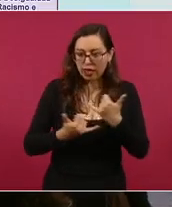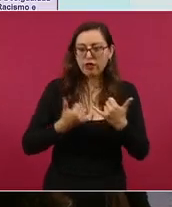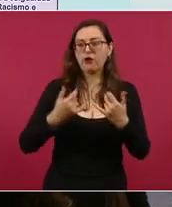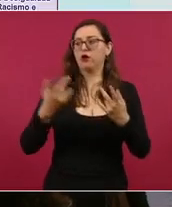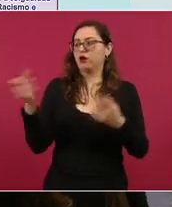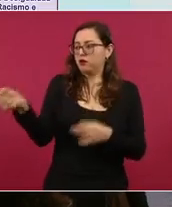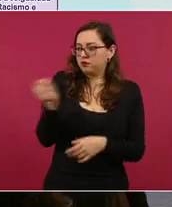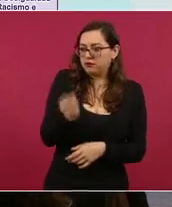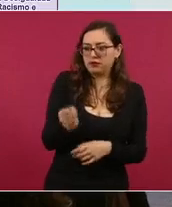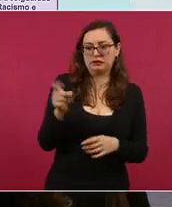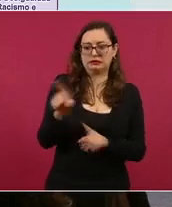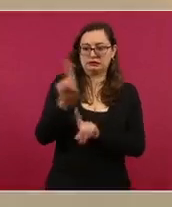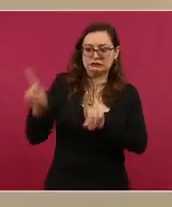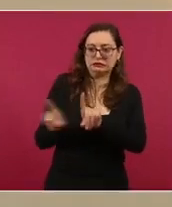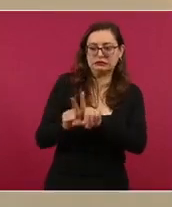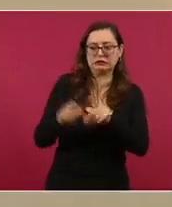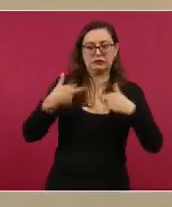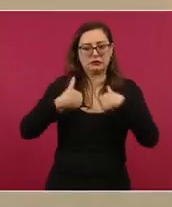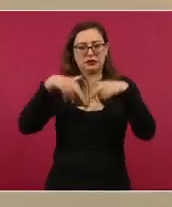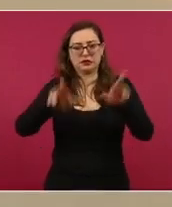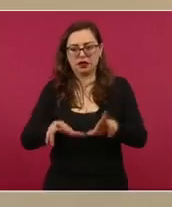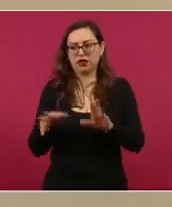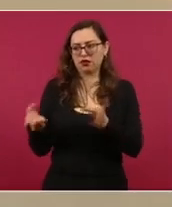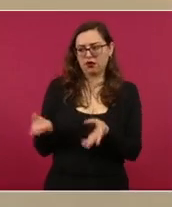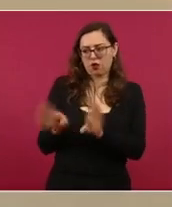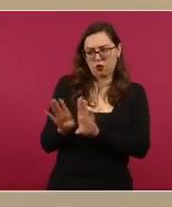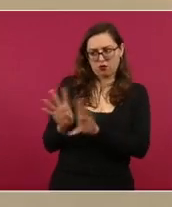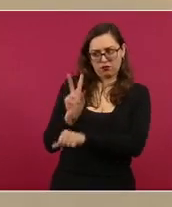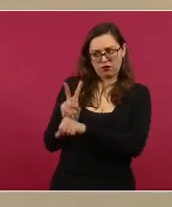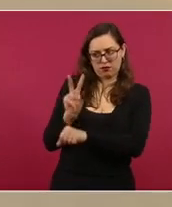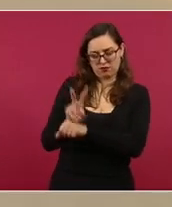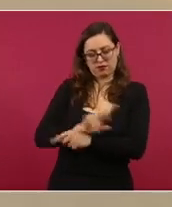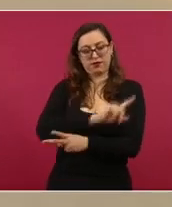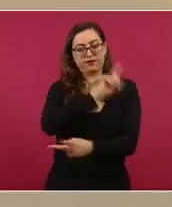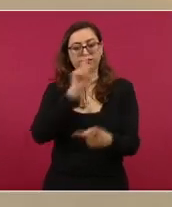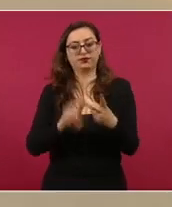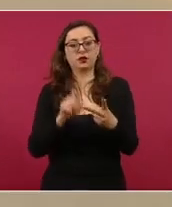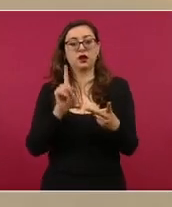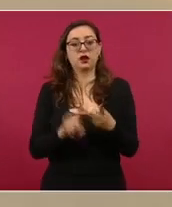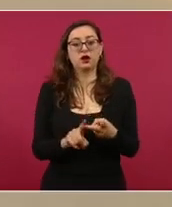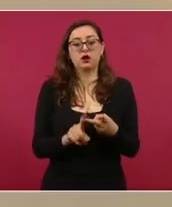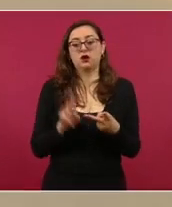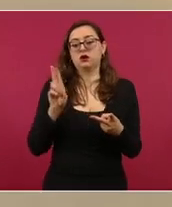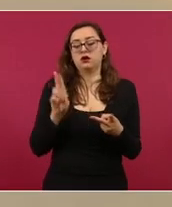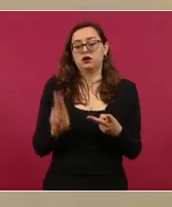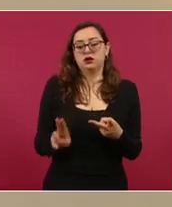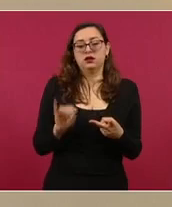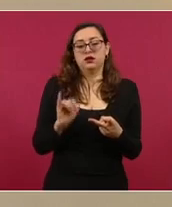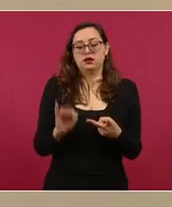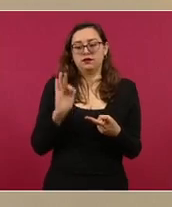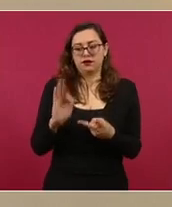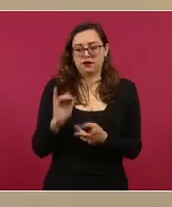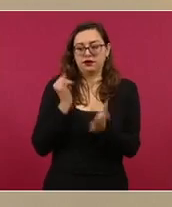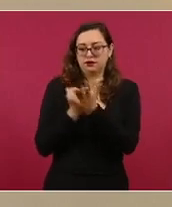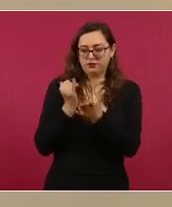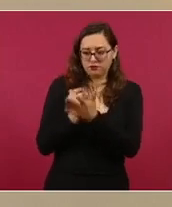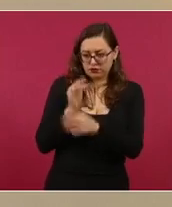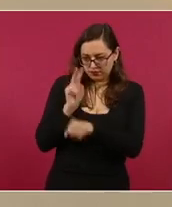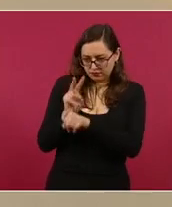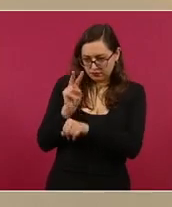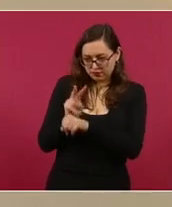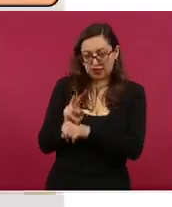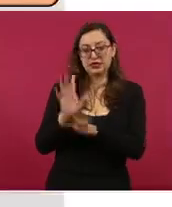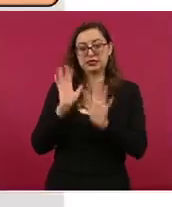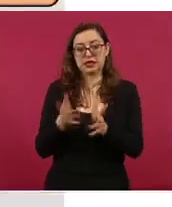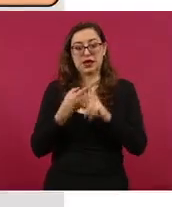vigencia de un convenio de colaboración con la Unidad de Inteligencia Financiera que se puso en marcha a partir de